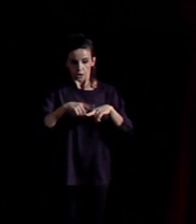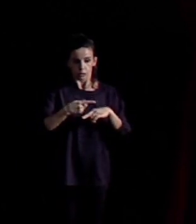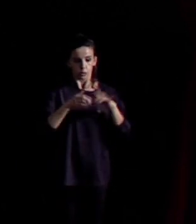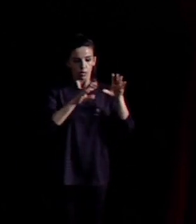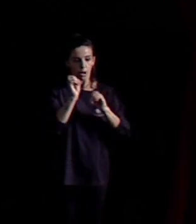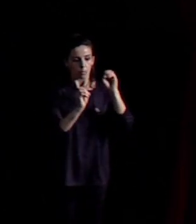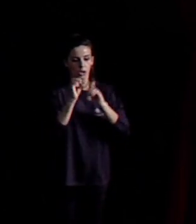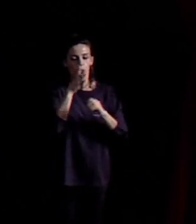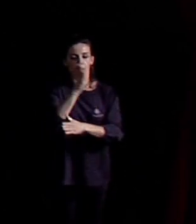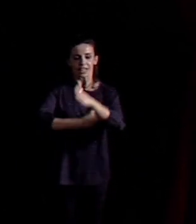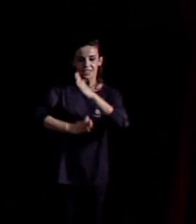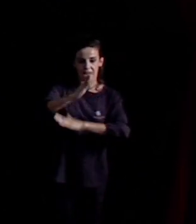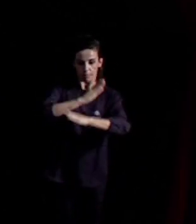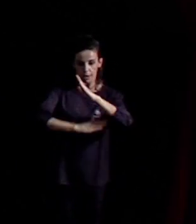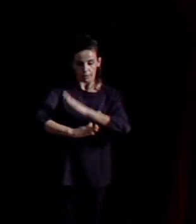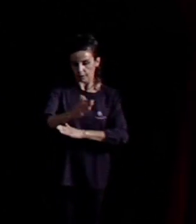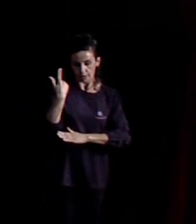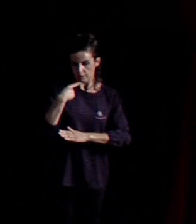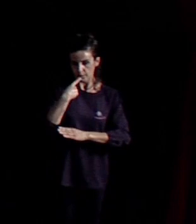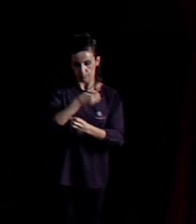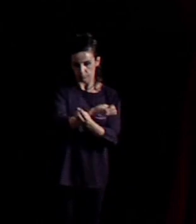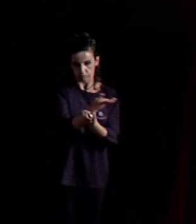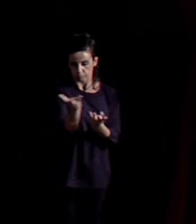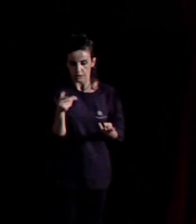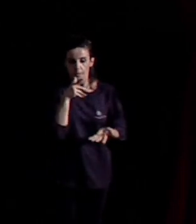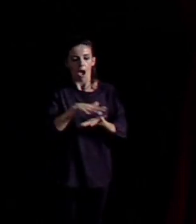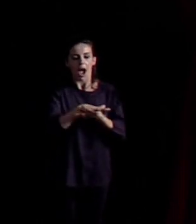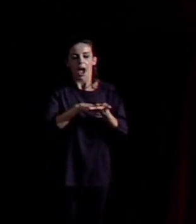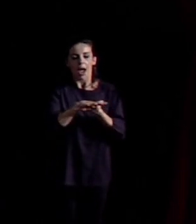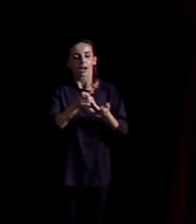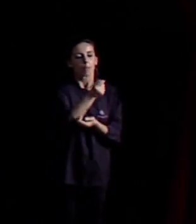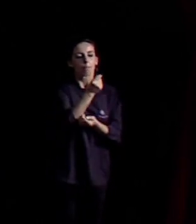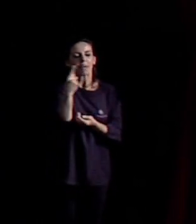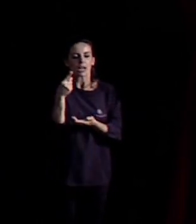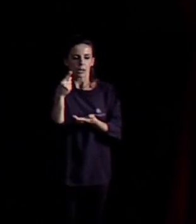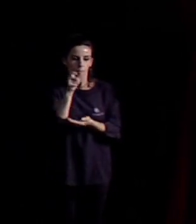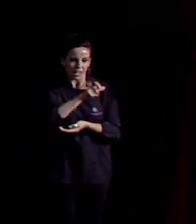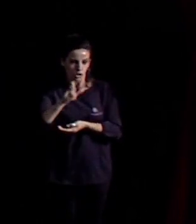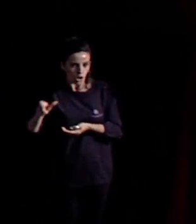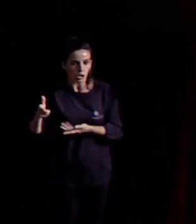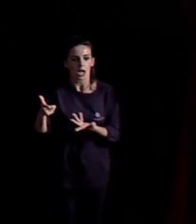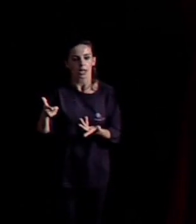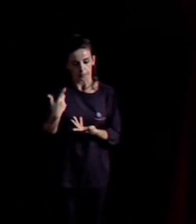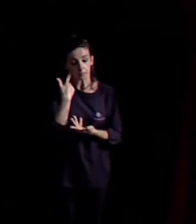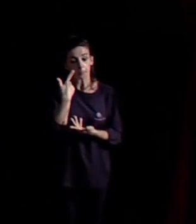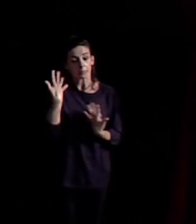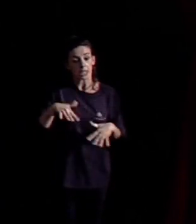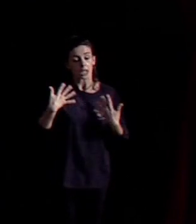9% por la discapacidad. Ya les digo, estamos hablando de 1.000 personas, y fíjense qué cifra.